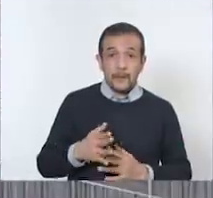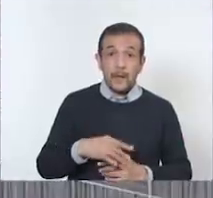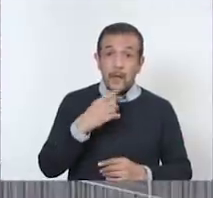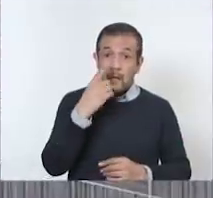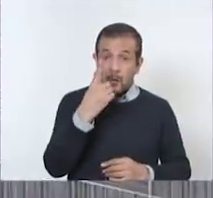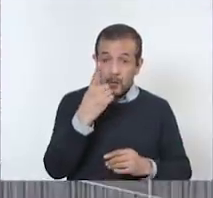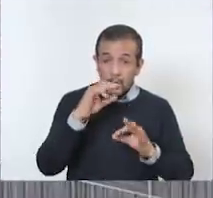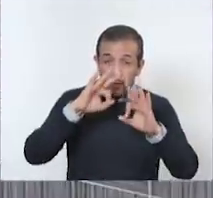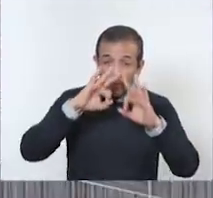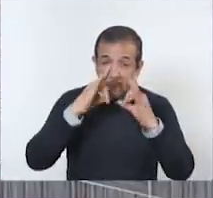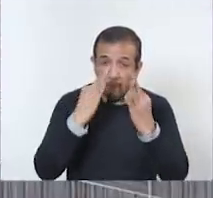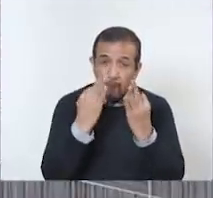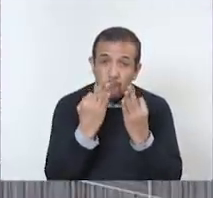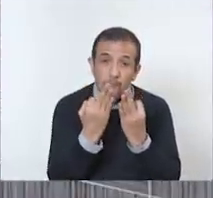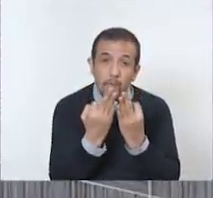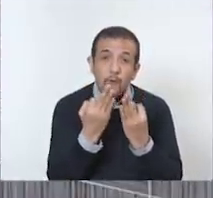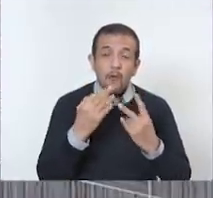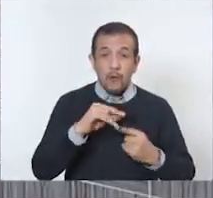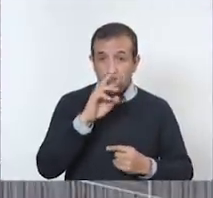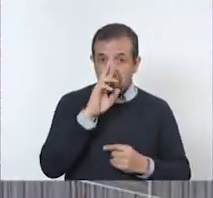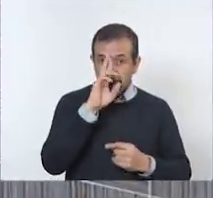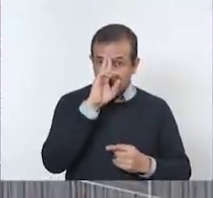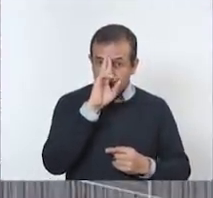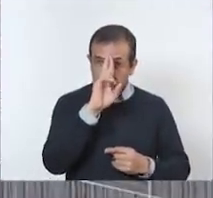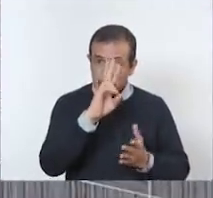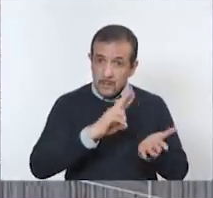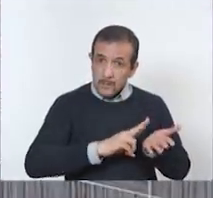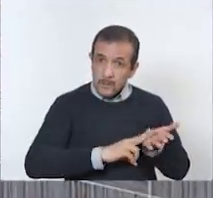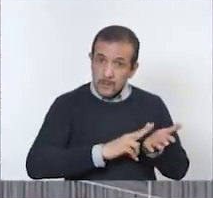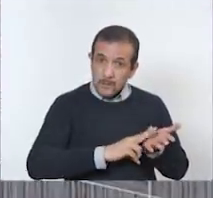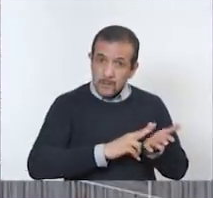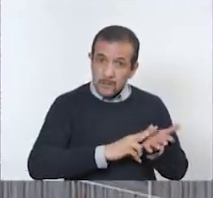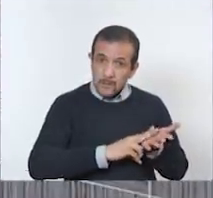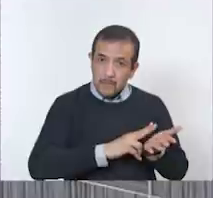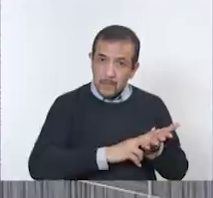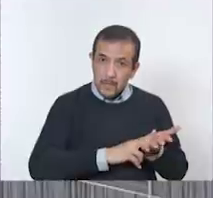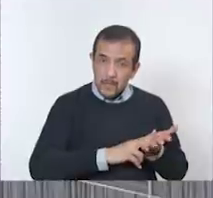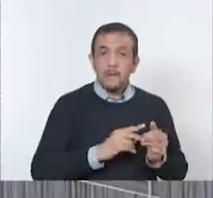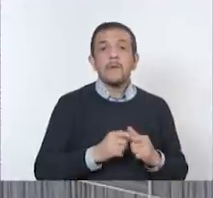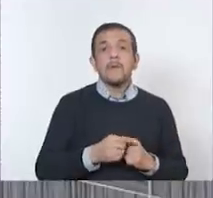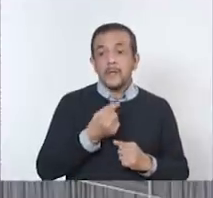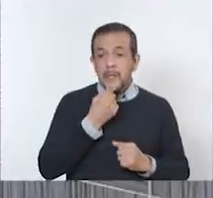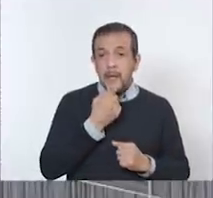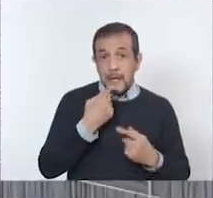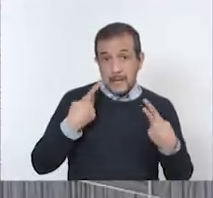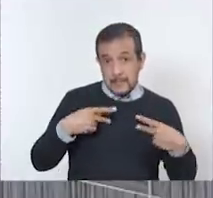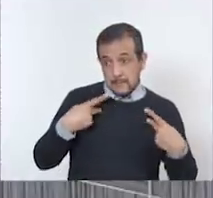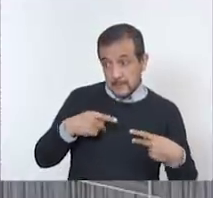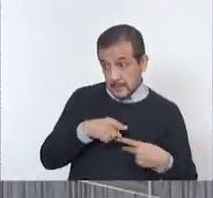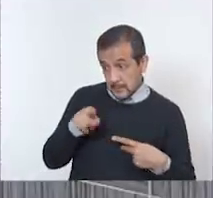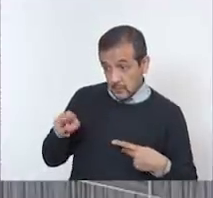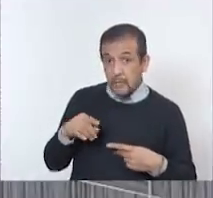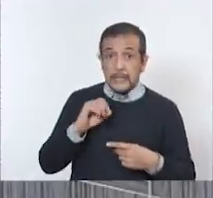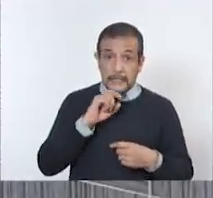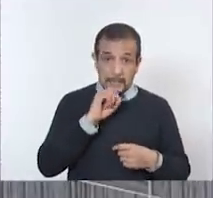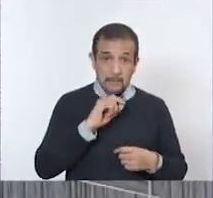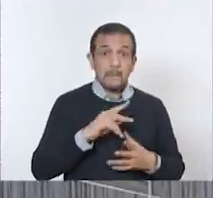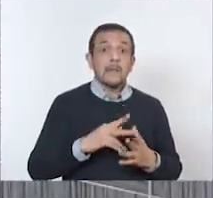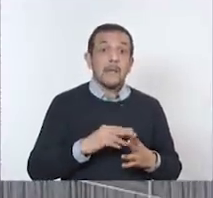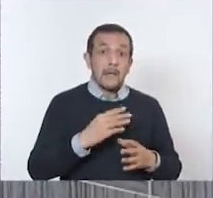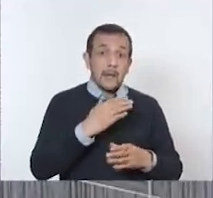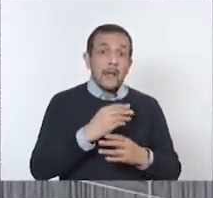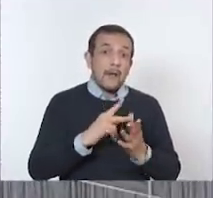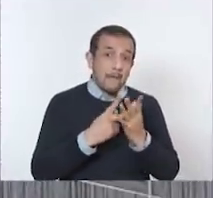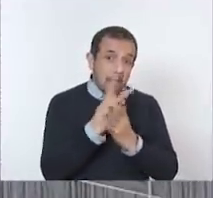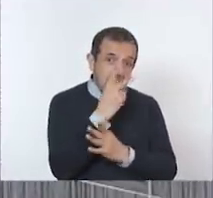Una manera de respetar a las personas y a los seres